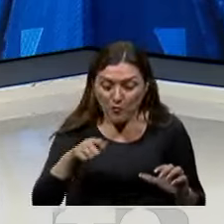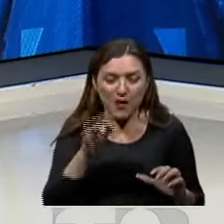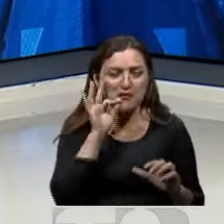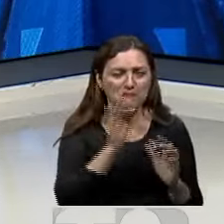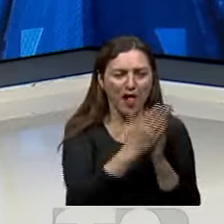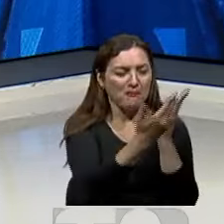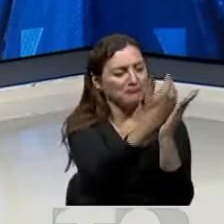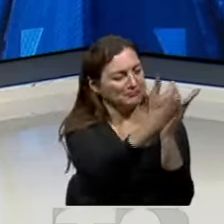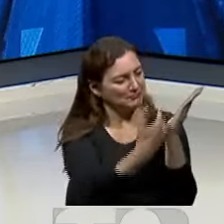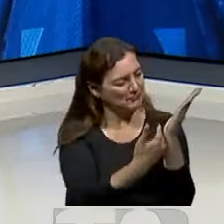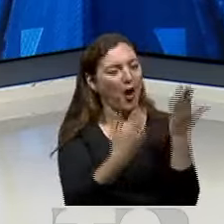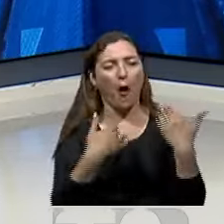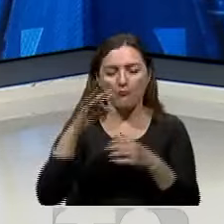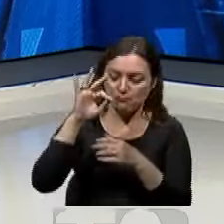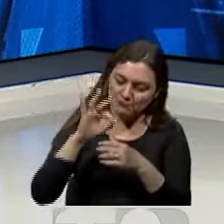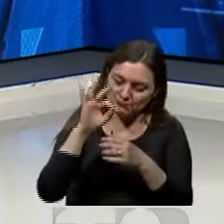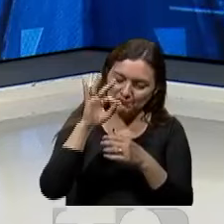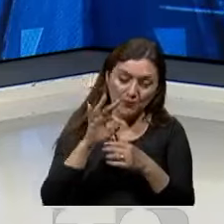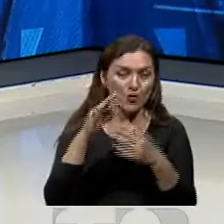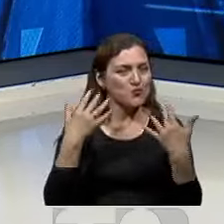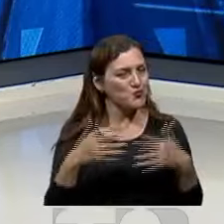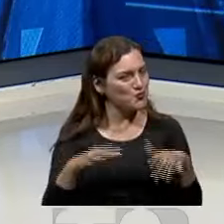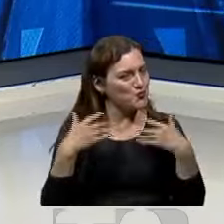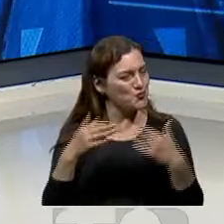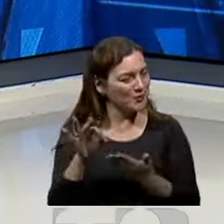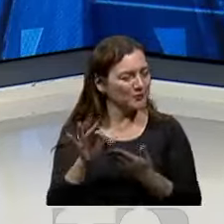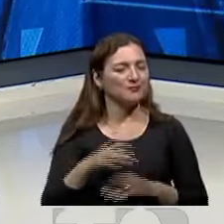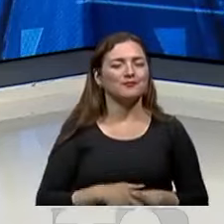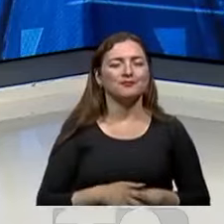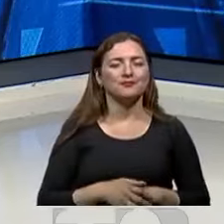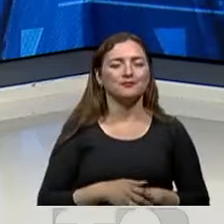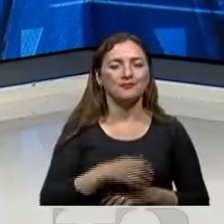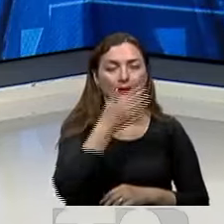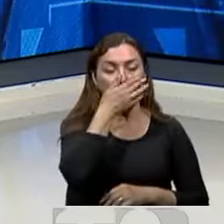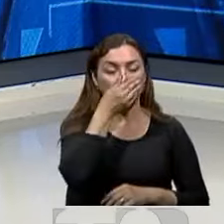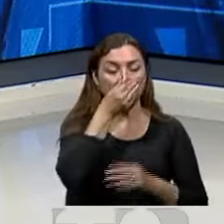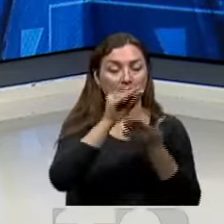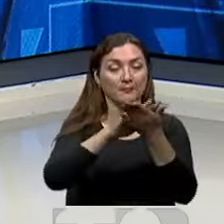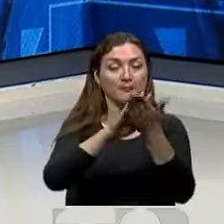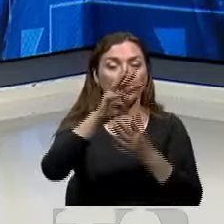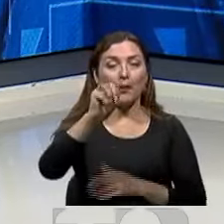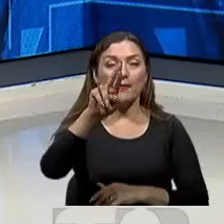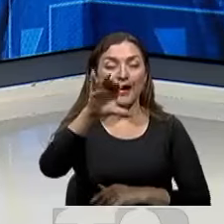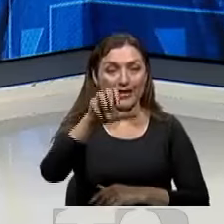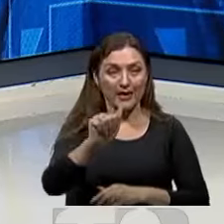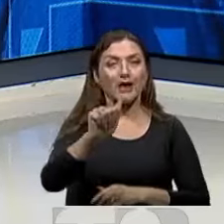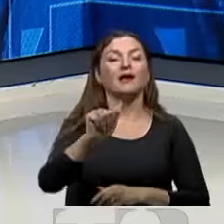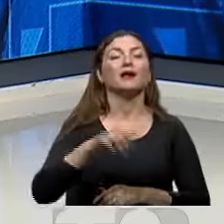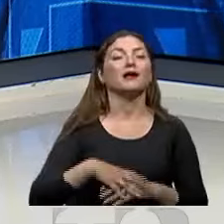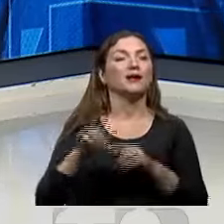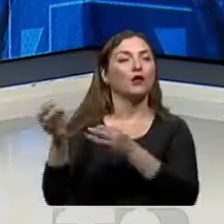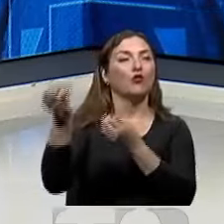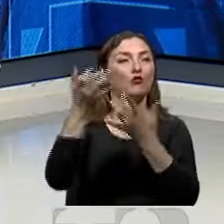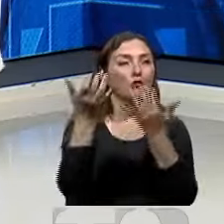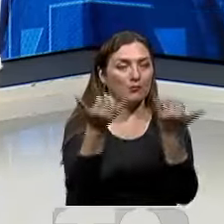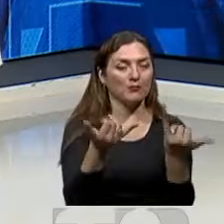así como infusiones con ingredientes de la zona. Nuestra compañera María del Rocío Coronel nos tiene todos los detalles. María del